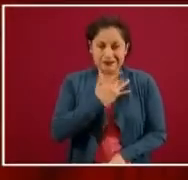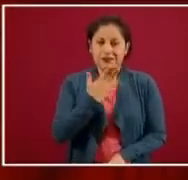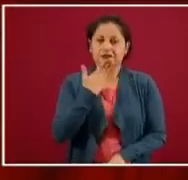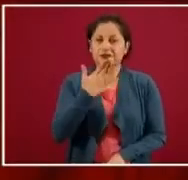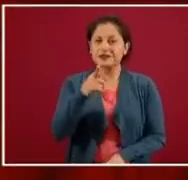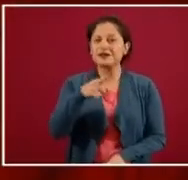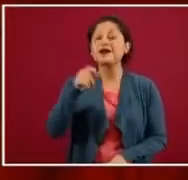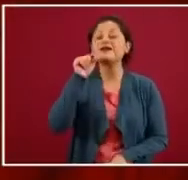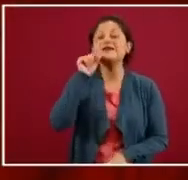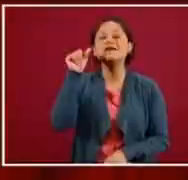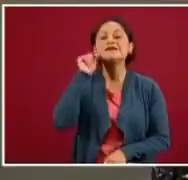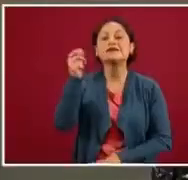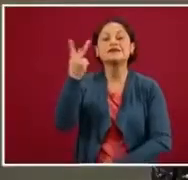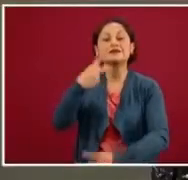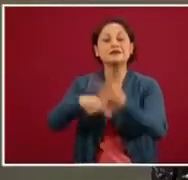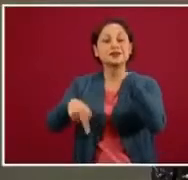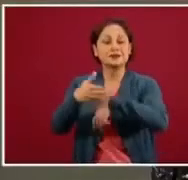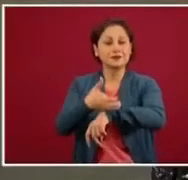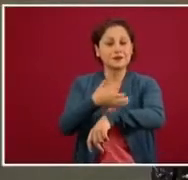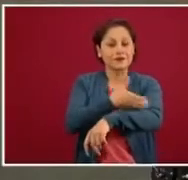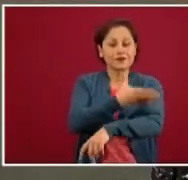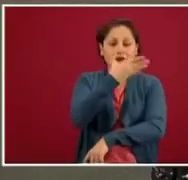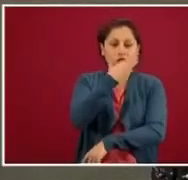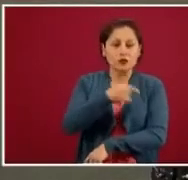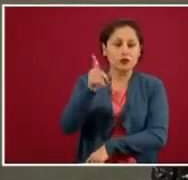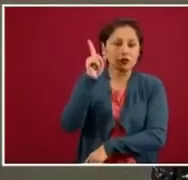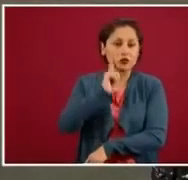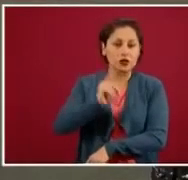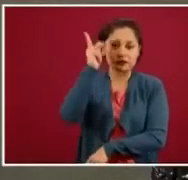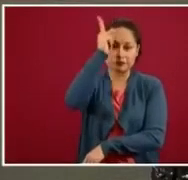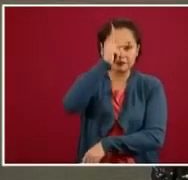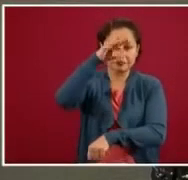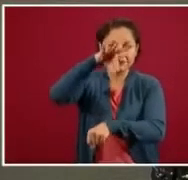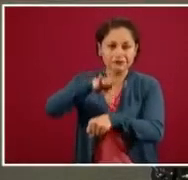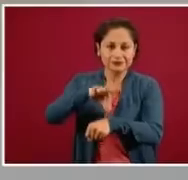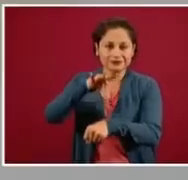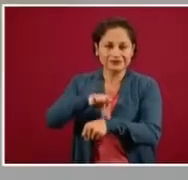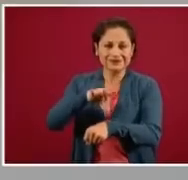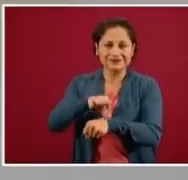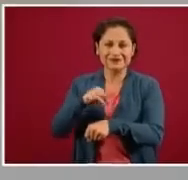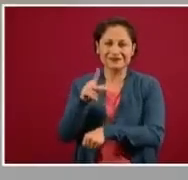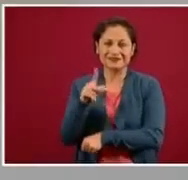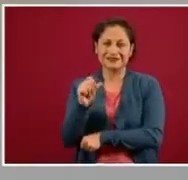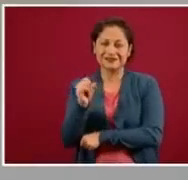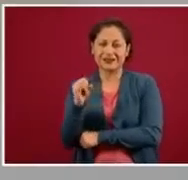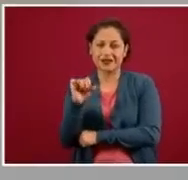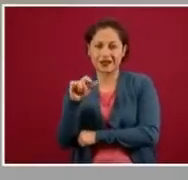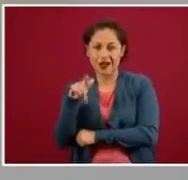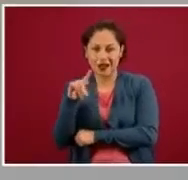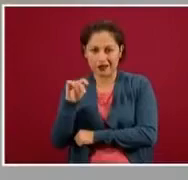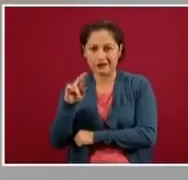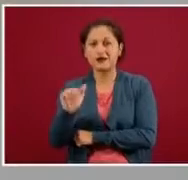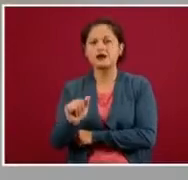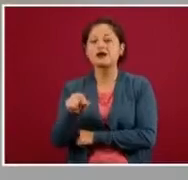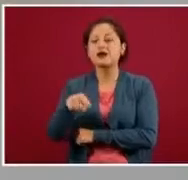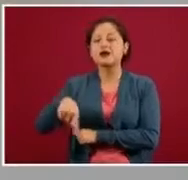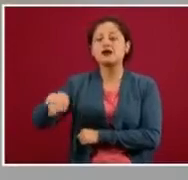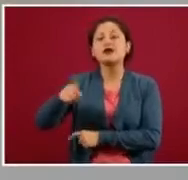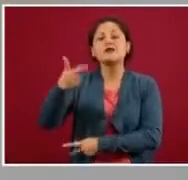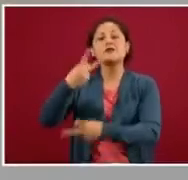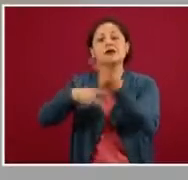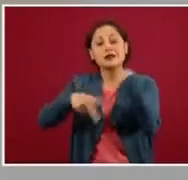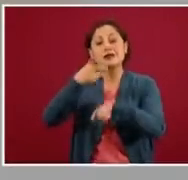estuvieran nuestros queridos compañeras y compañeros psiquiatras, y lo dijeron con puntualidad, depende de nuestro estado de